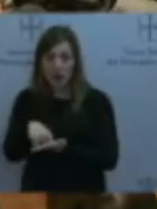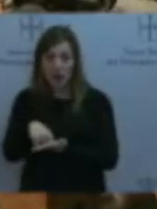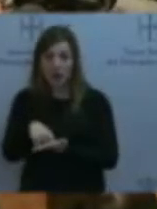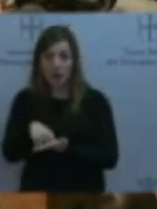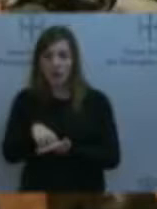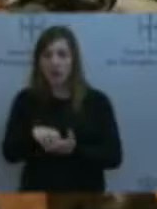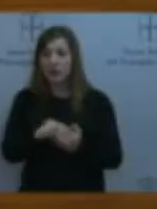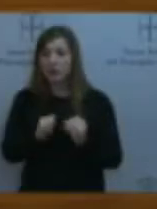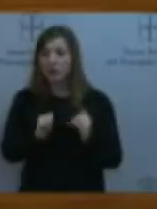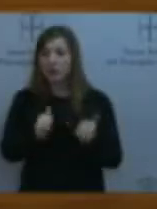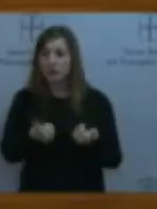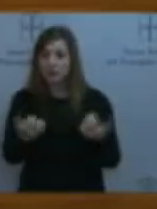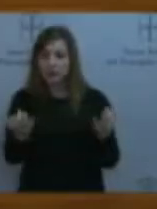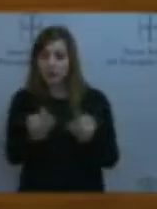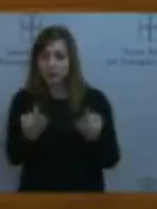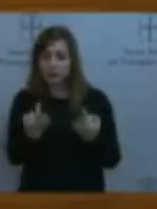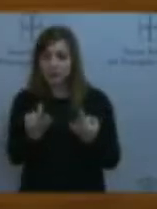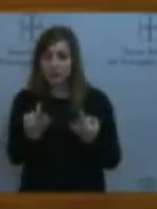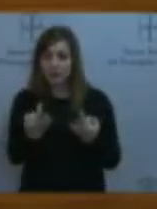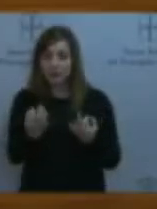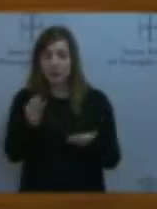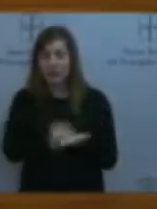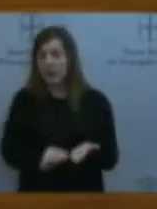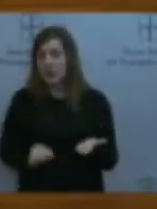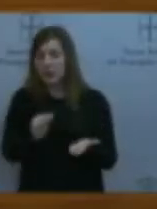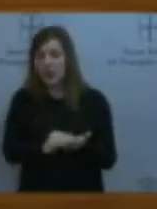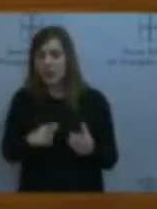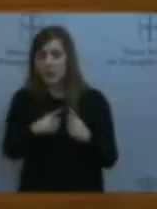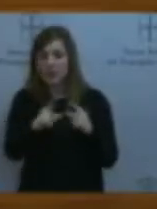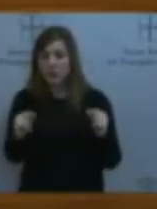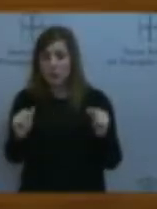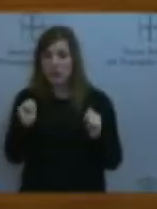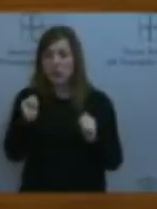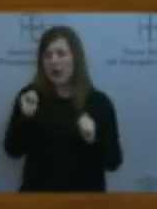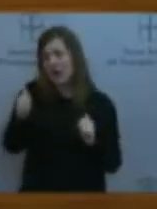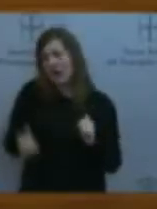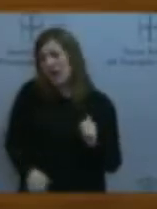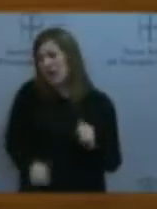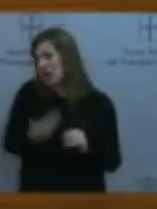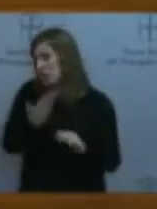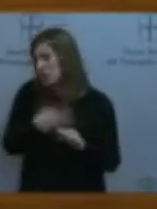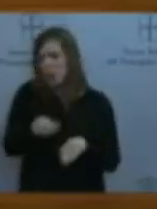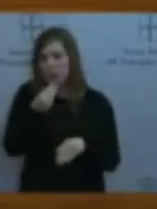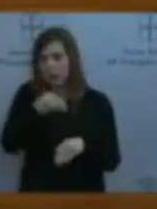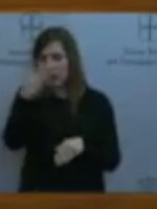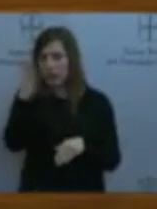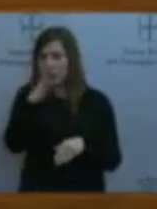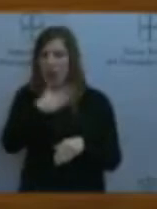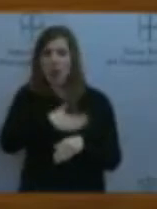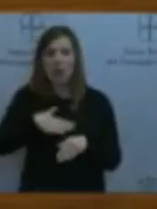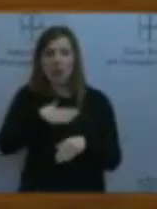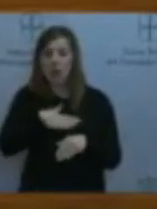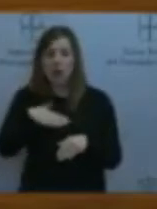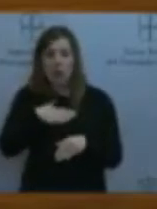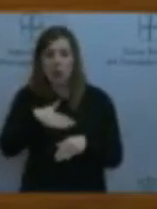partíamos de que, como en tantas otras ocasiones, en Asturias hay riqueza de sobra para disfrutar de unas condiciones de vida